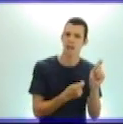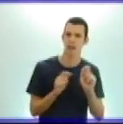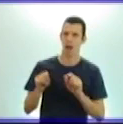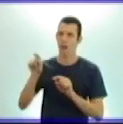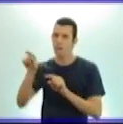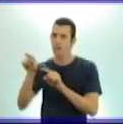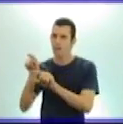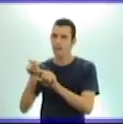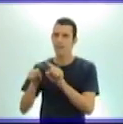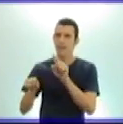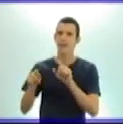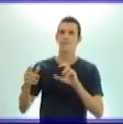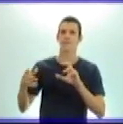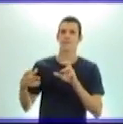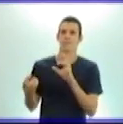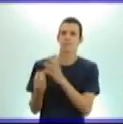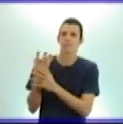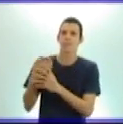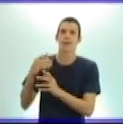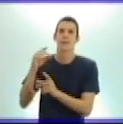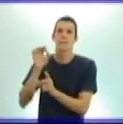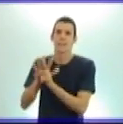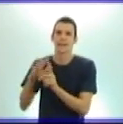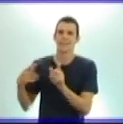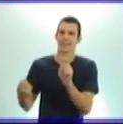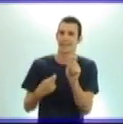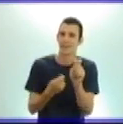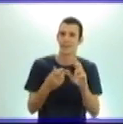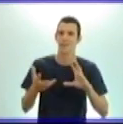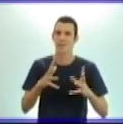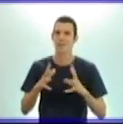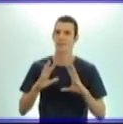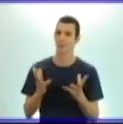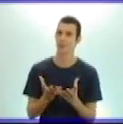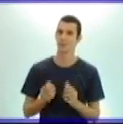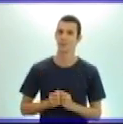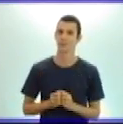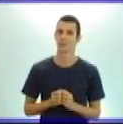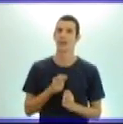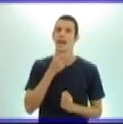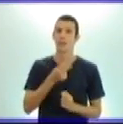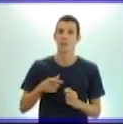Caimanera, Cueto, Sagua de Tánamo,